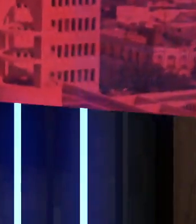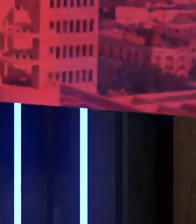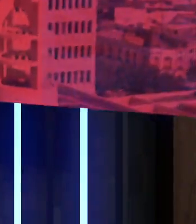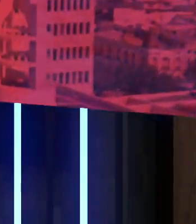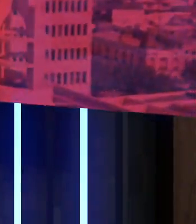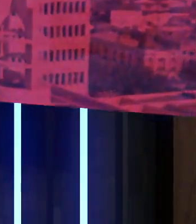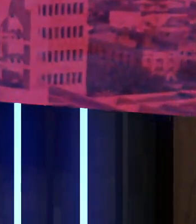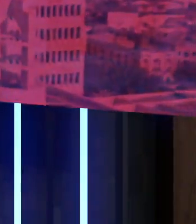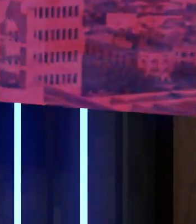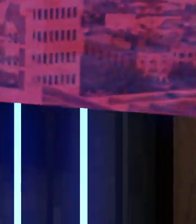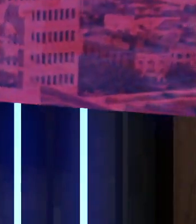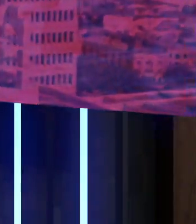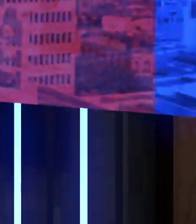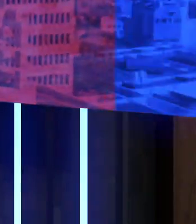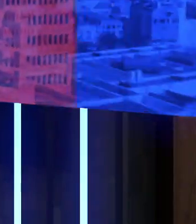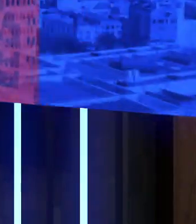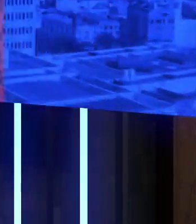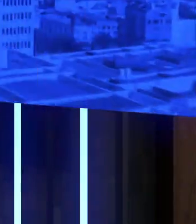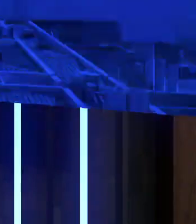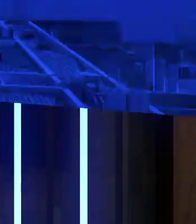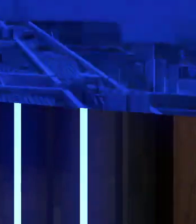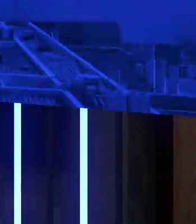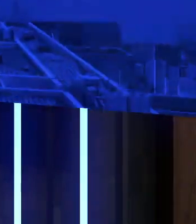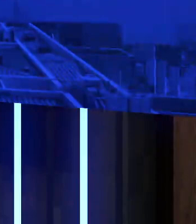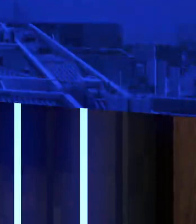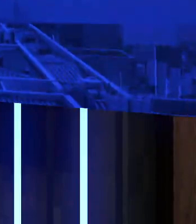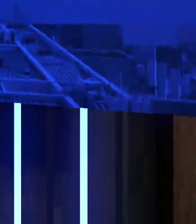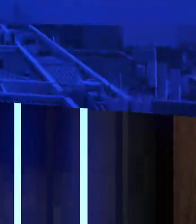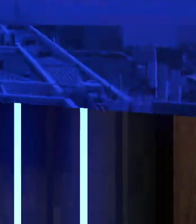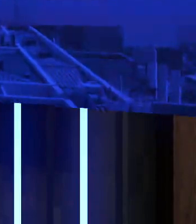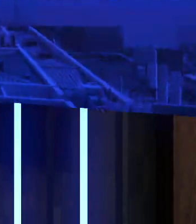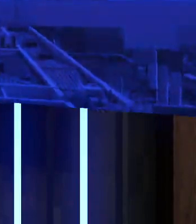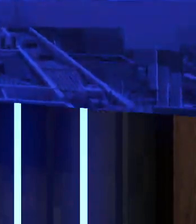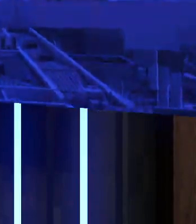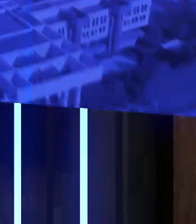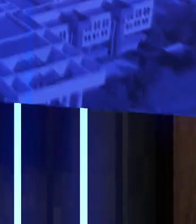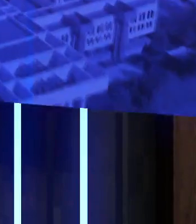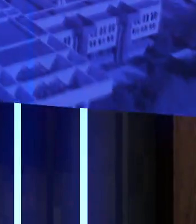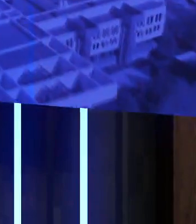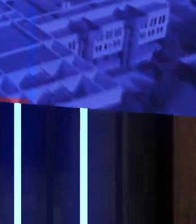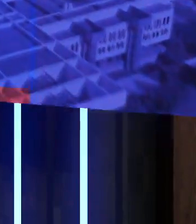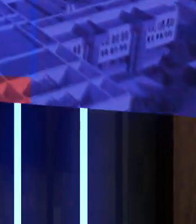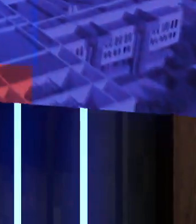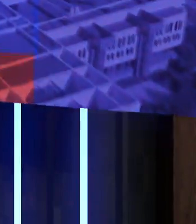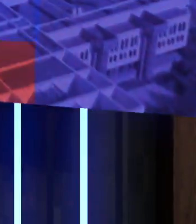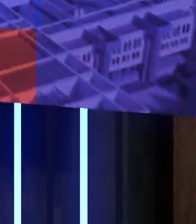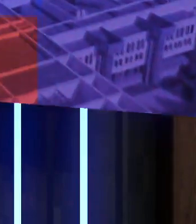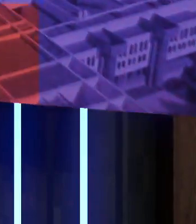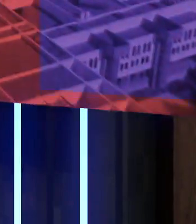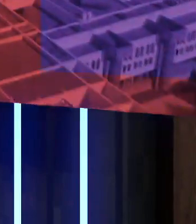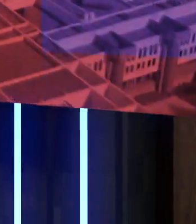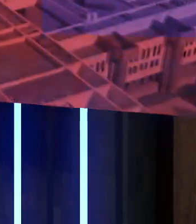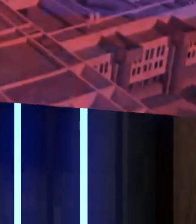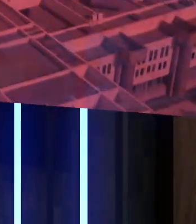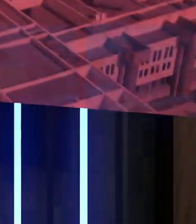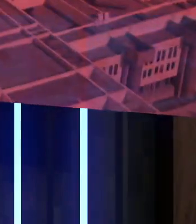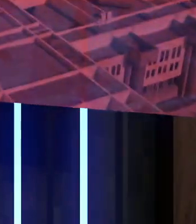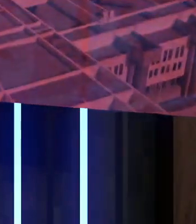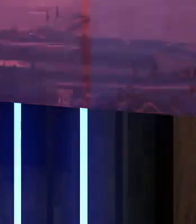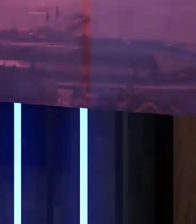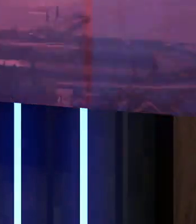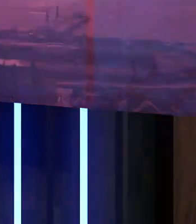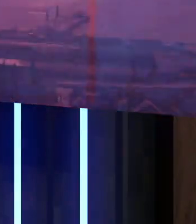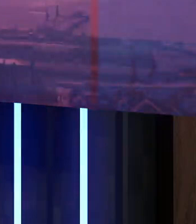de discapacidad y o dependencia severa permanente o transitoria, e instruir al Ministerio de Obras Públicas el